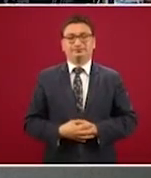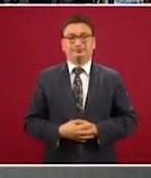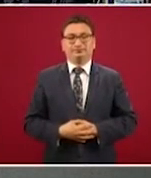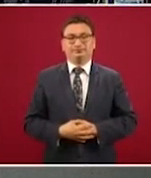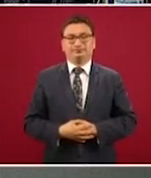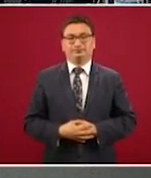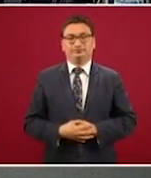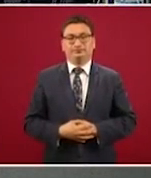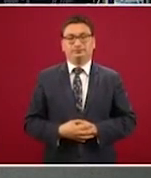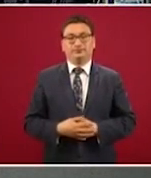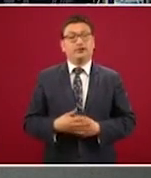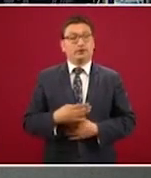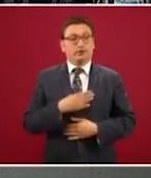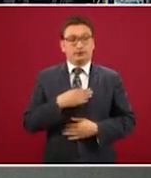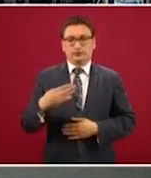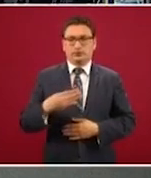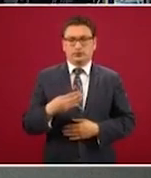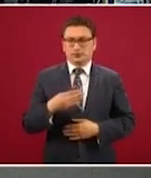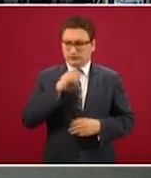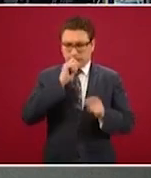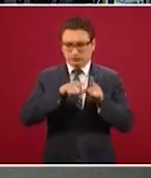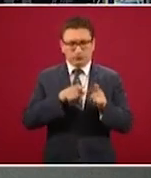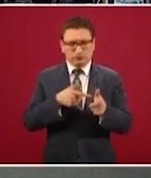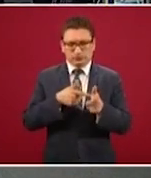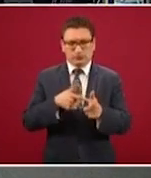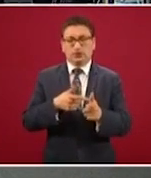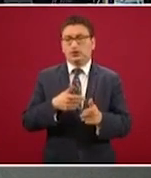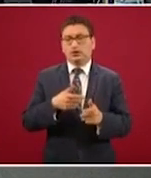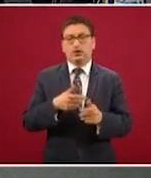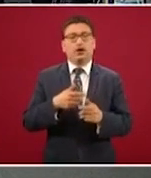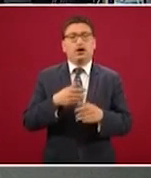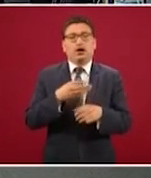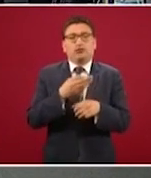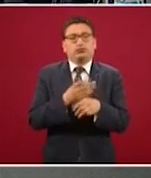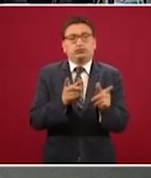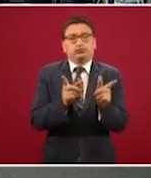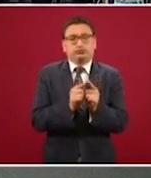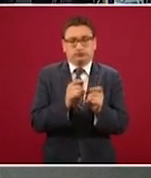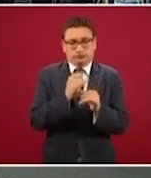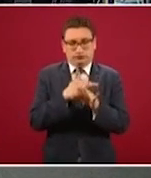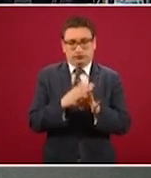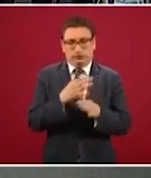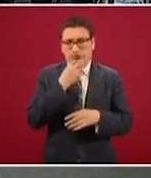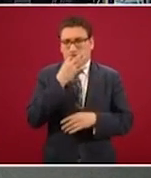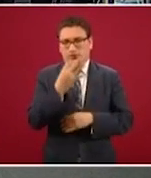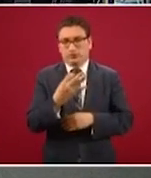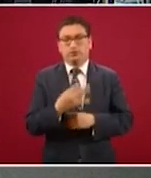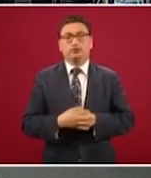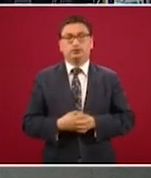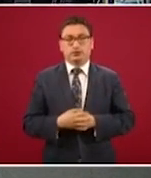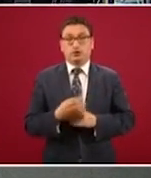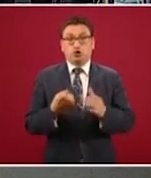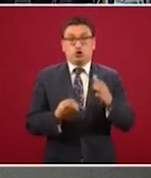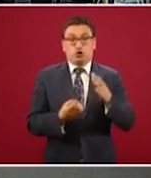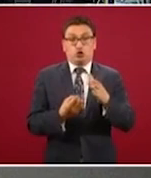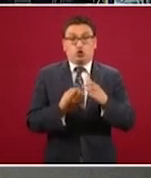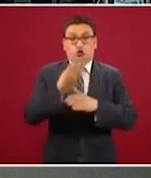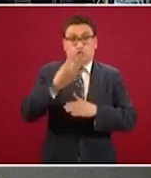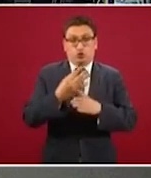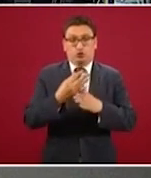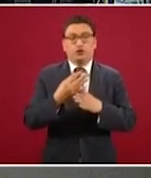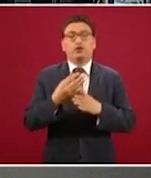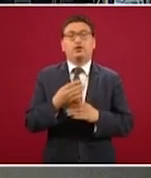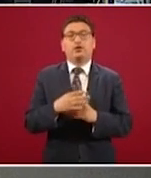Bueno, vamos también de manera breve a informar sobre una nueva subasta